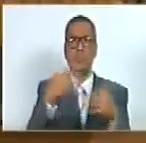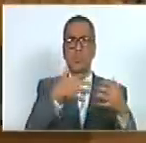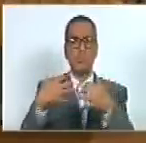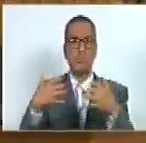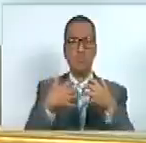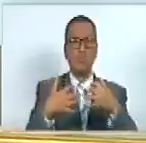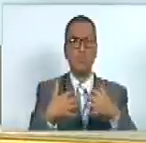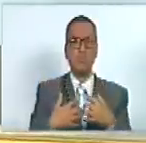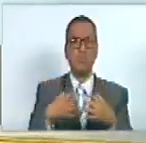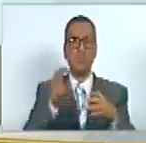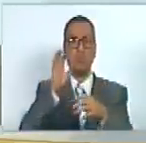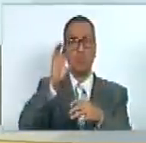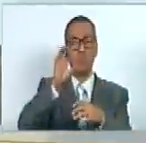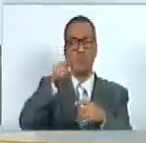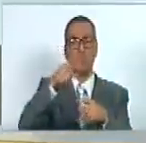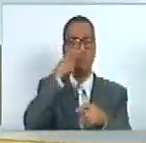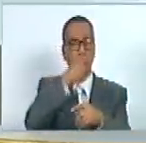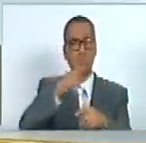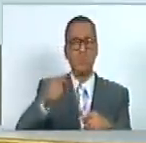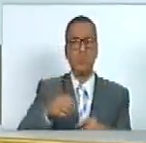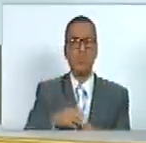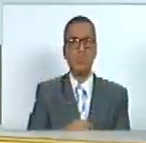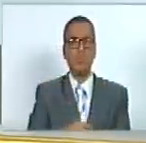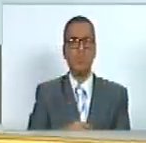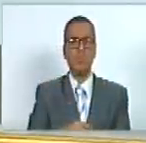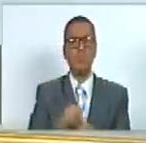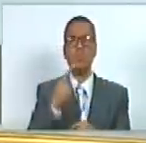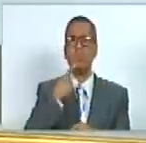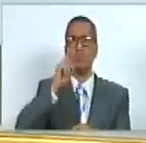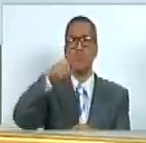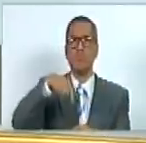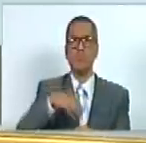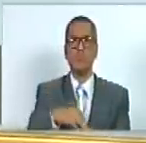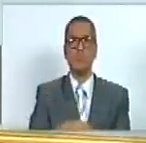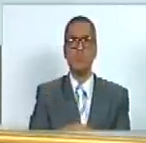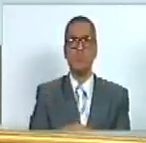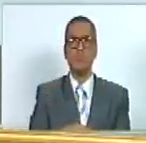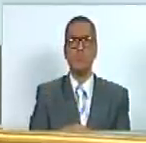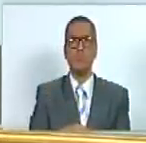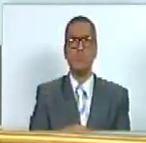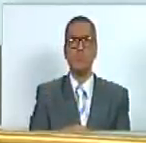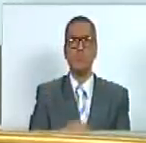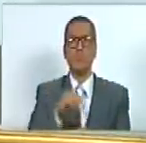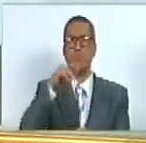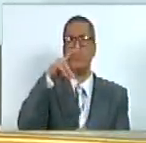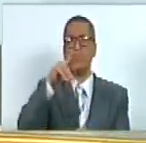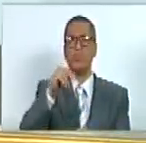guerra contra un país, contra un pueblo, donde además no son